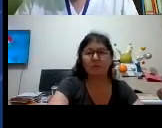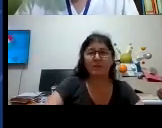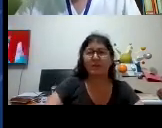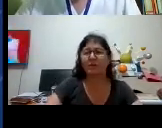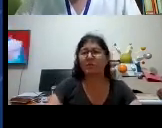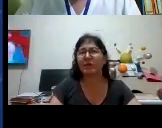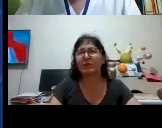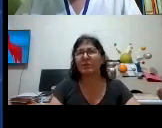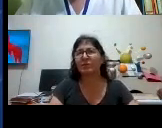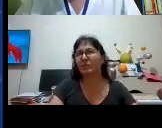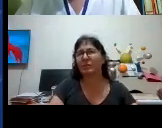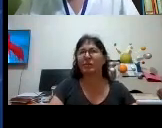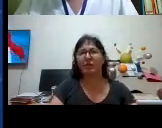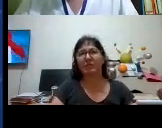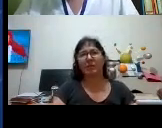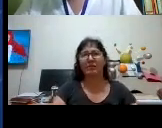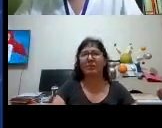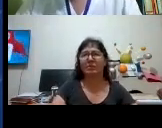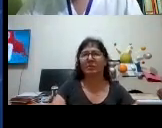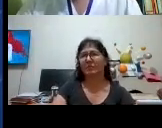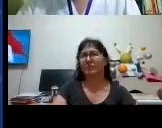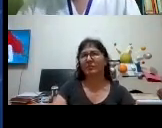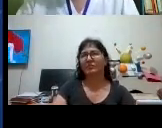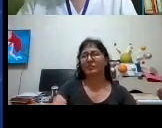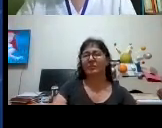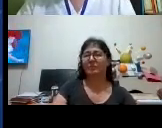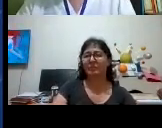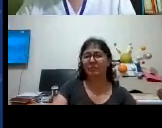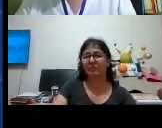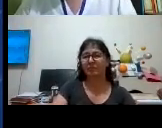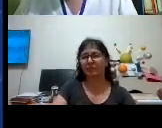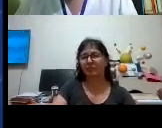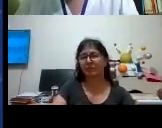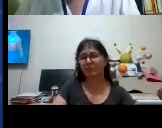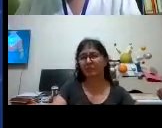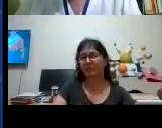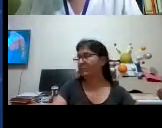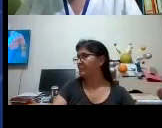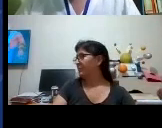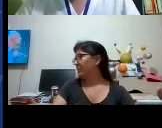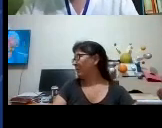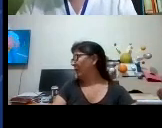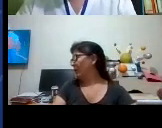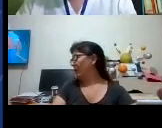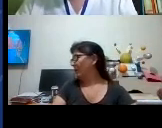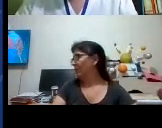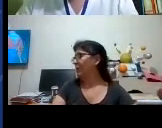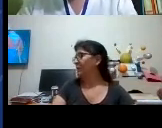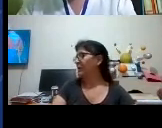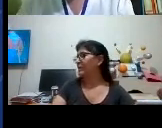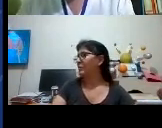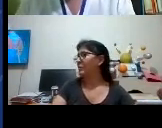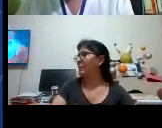Importante para la recuperación, claro que sí, pero se tiene que tener en cuenta las fases en las cuales se va a llevar a cabo. La recuperación en sí